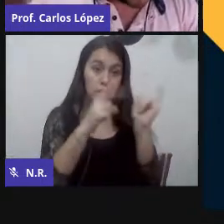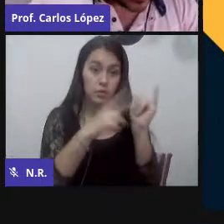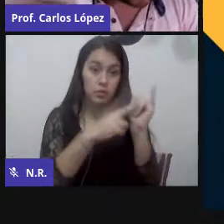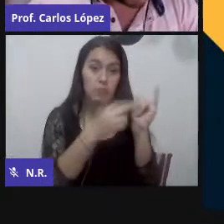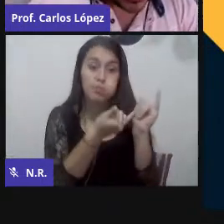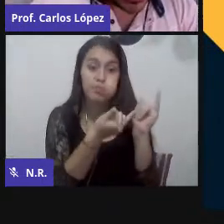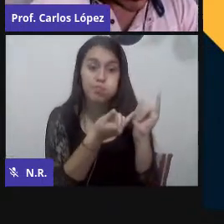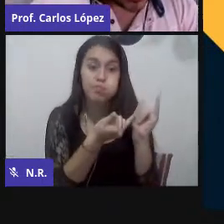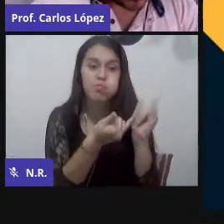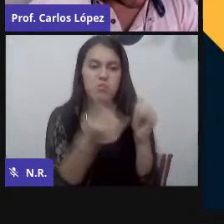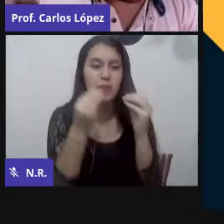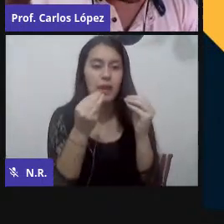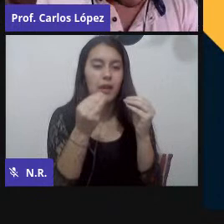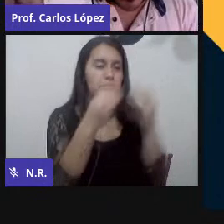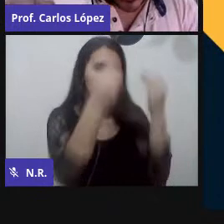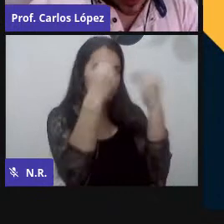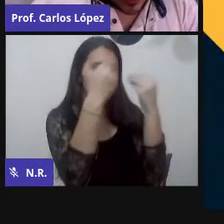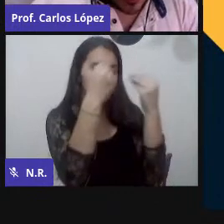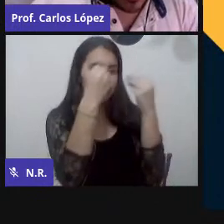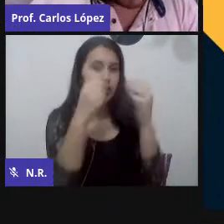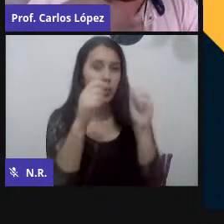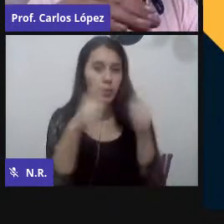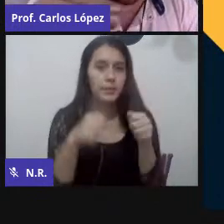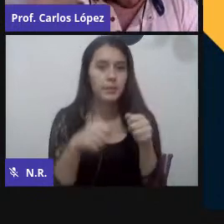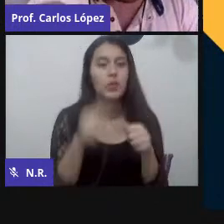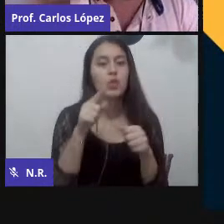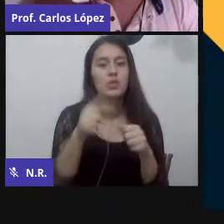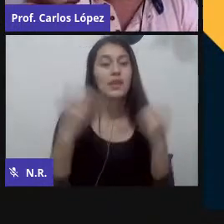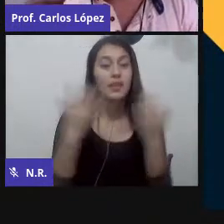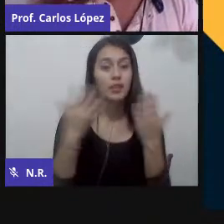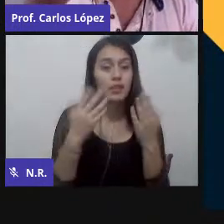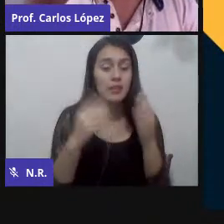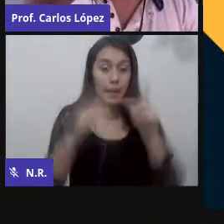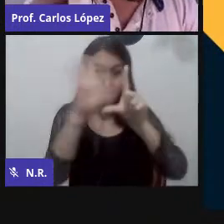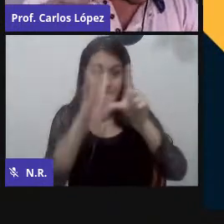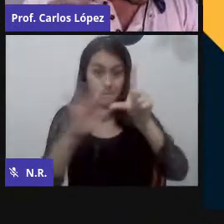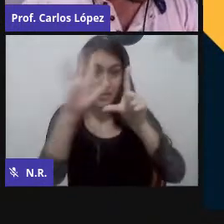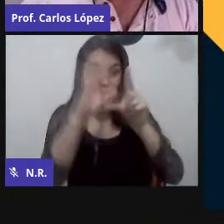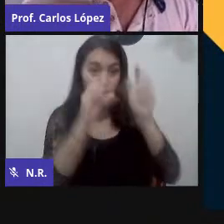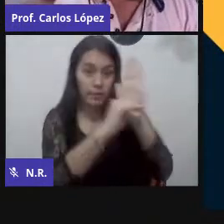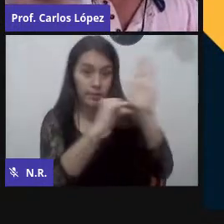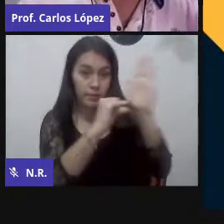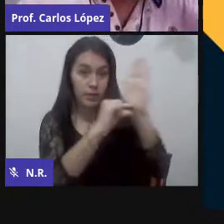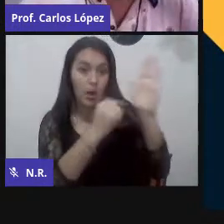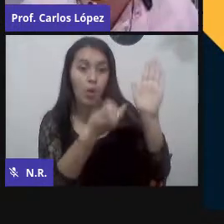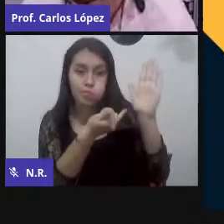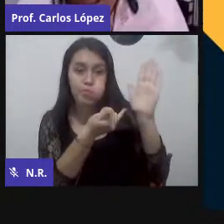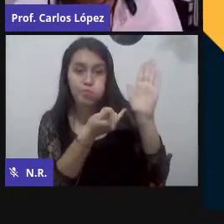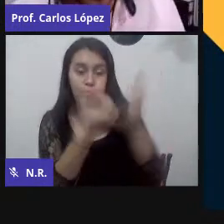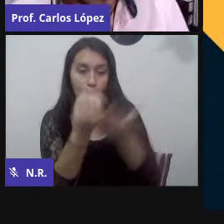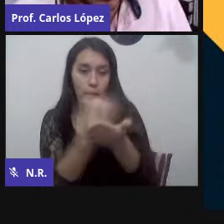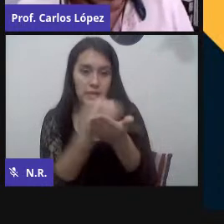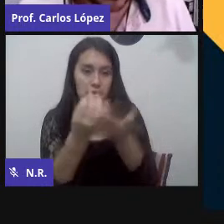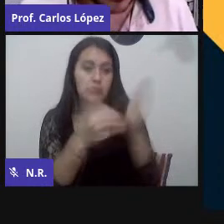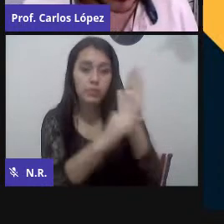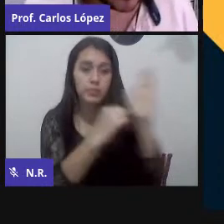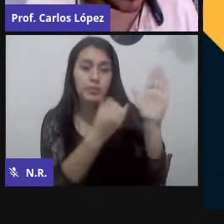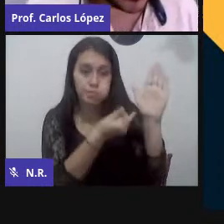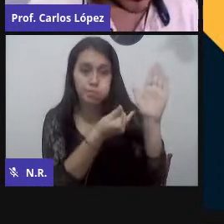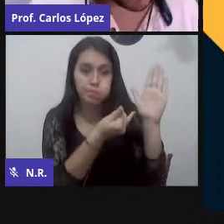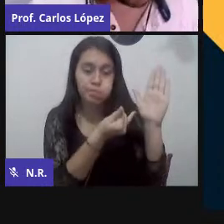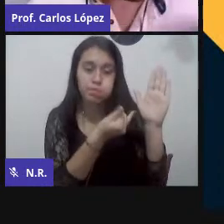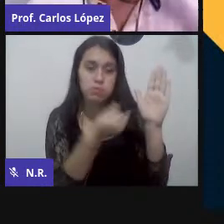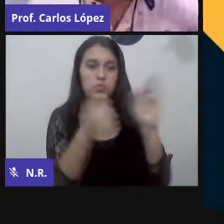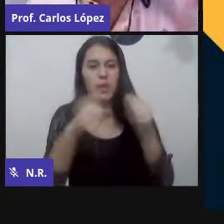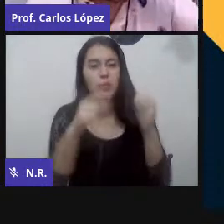Ahora, ¿dónde consigue este tutorial? En el cuerpo del video, abajo, está la dirección de esta misma presentación que ustedes están